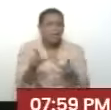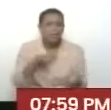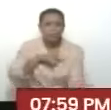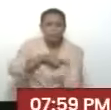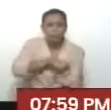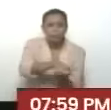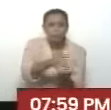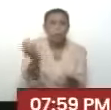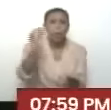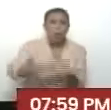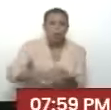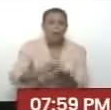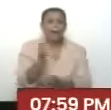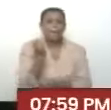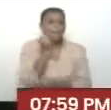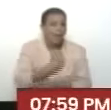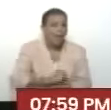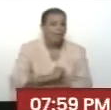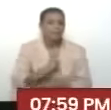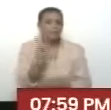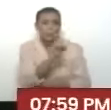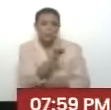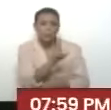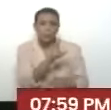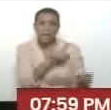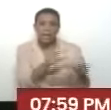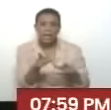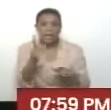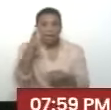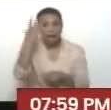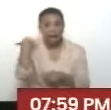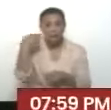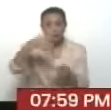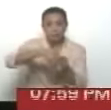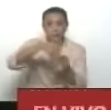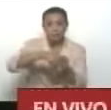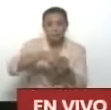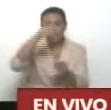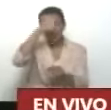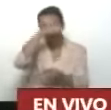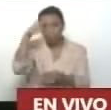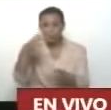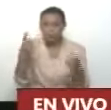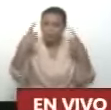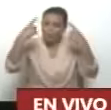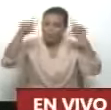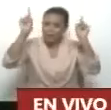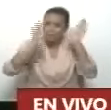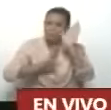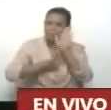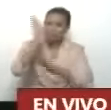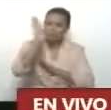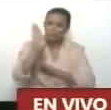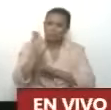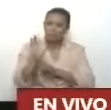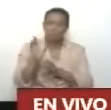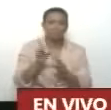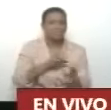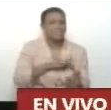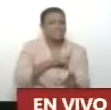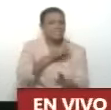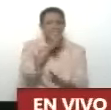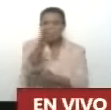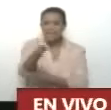aterrizar, voy rumbo a Valencia. Y ayer lo vimos votando, así que éxito total la gira de la